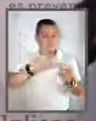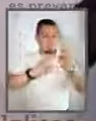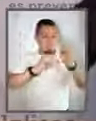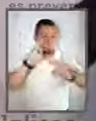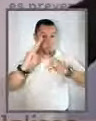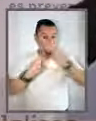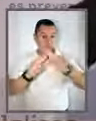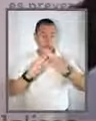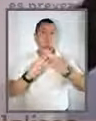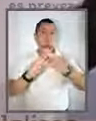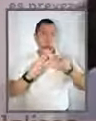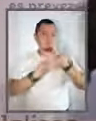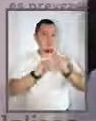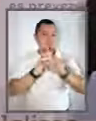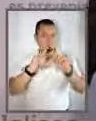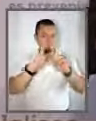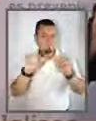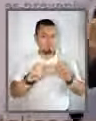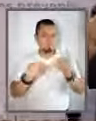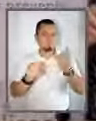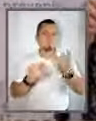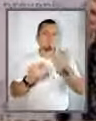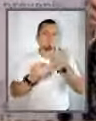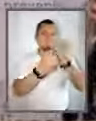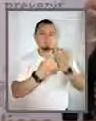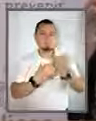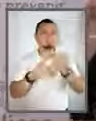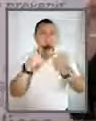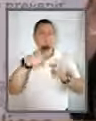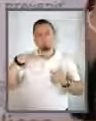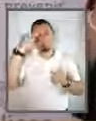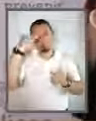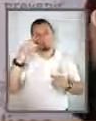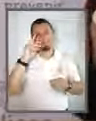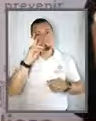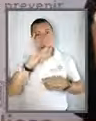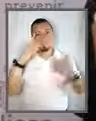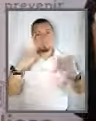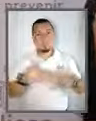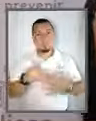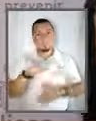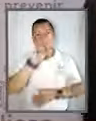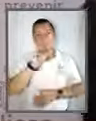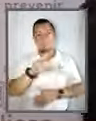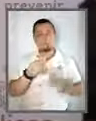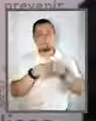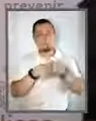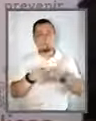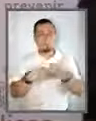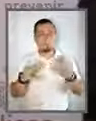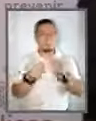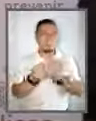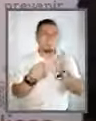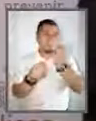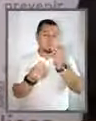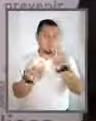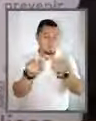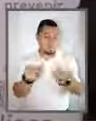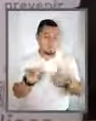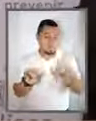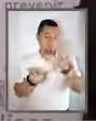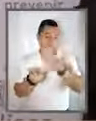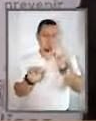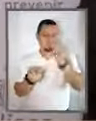país y a una gran cantidad de estados, dentro de los cuales Jalisco no es ajeno. Derivado de esto